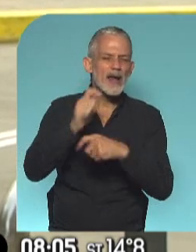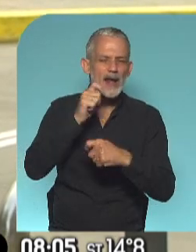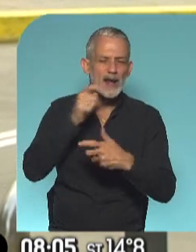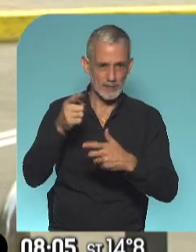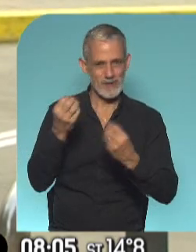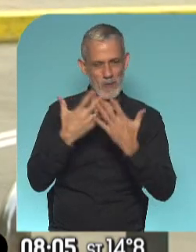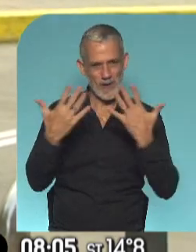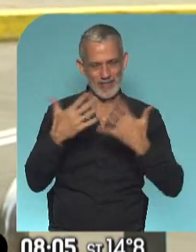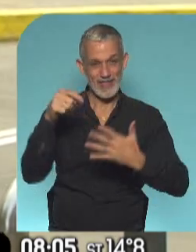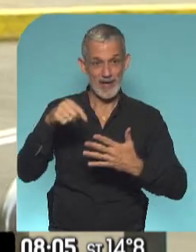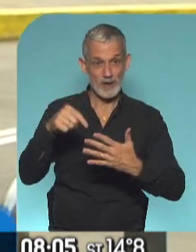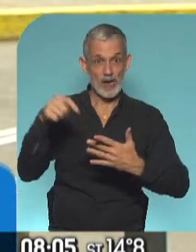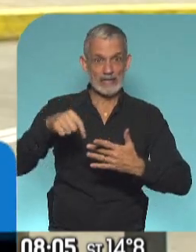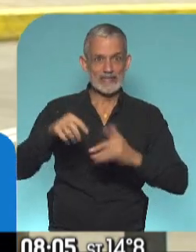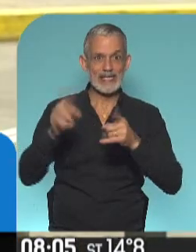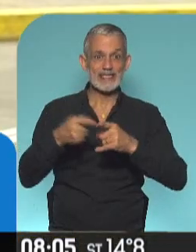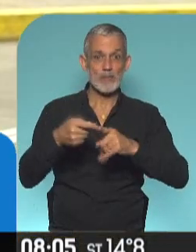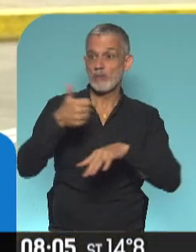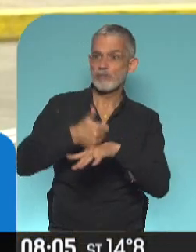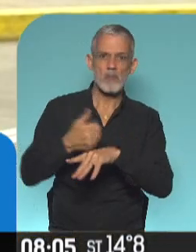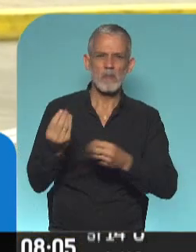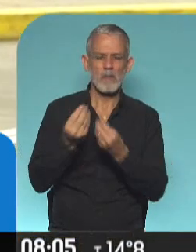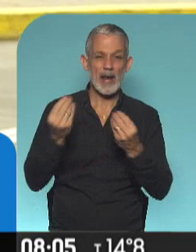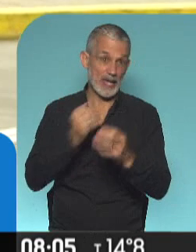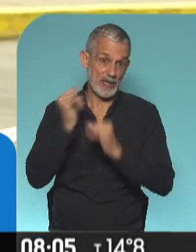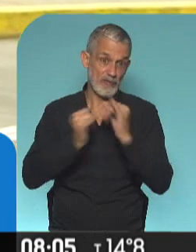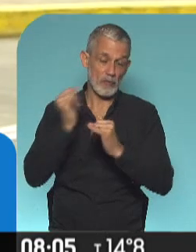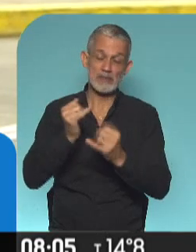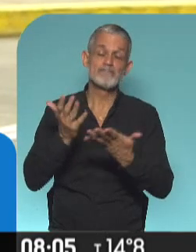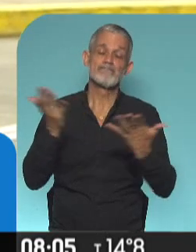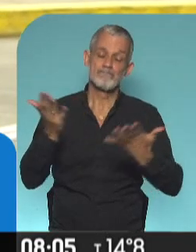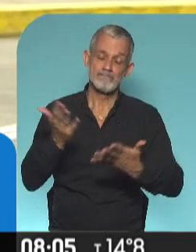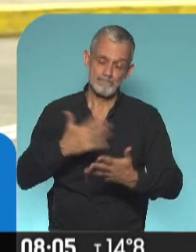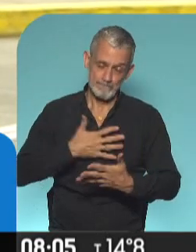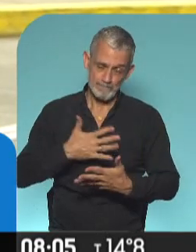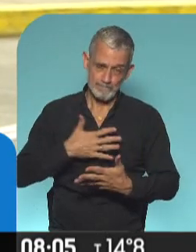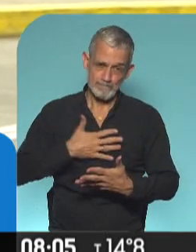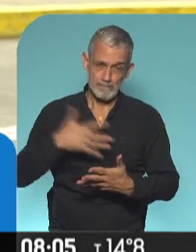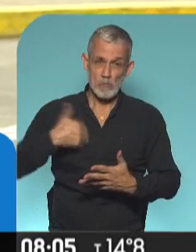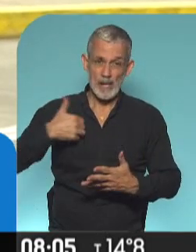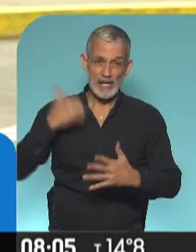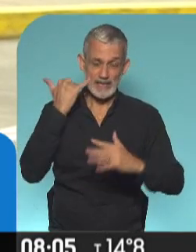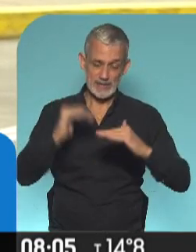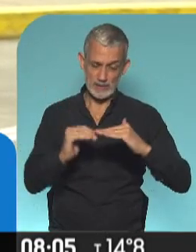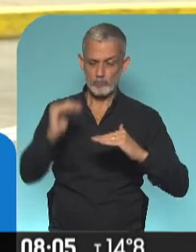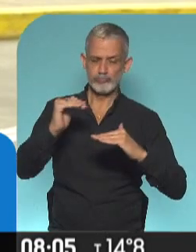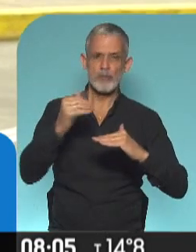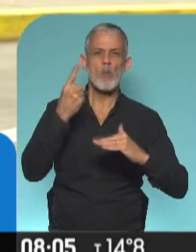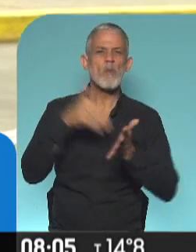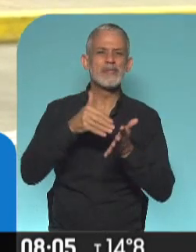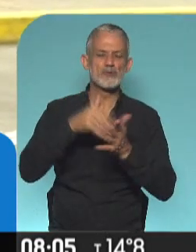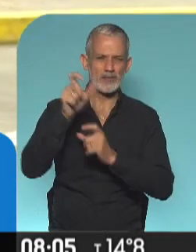Pablo, buen día. Y el disparador de este móvil es una información lamentable, que la Argentina superó el millón